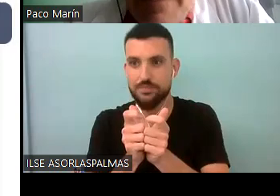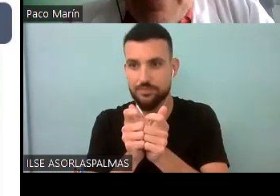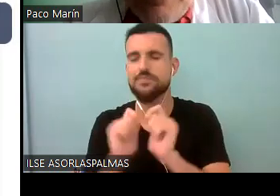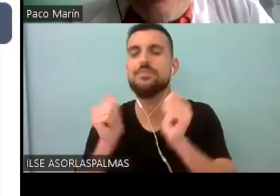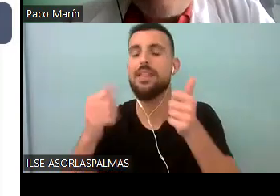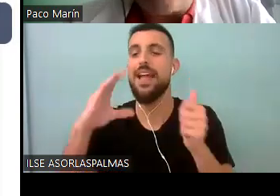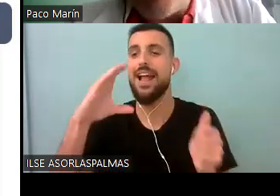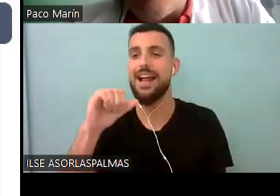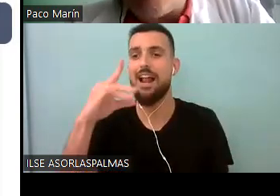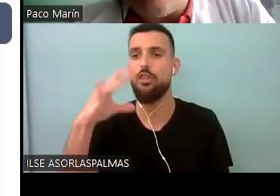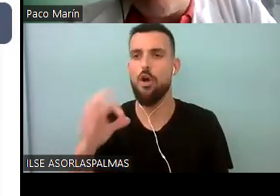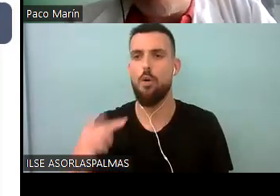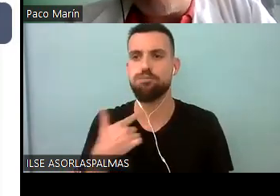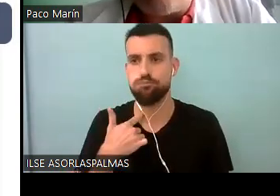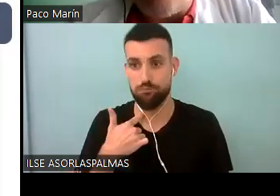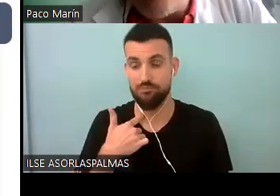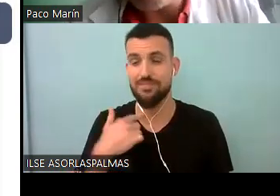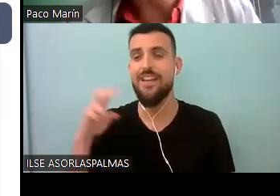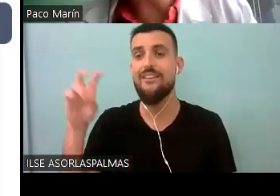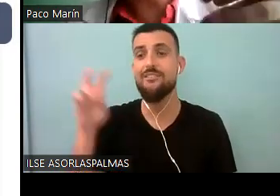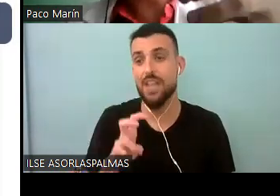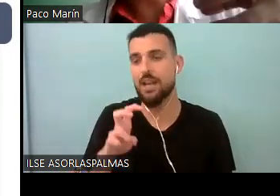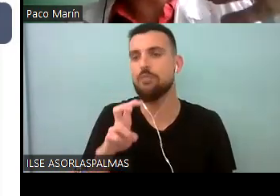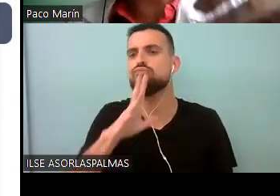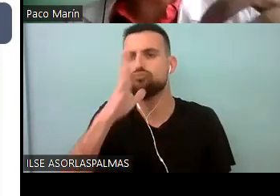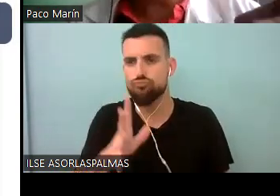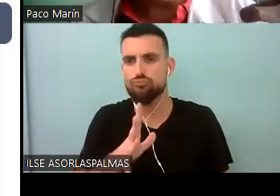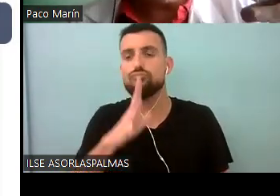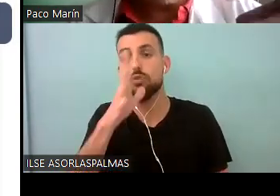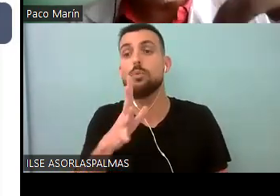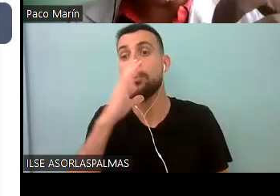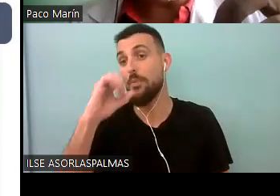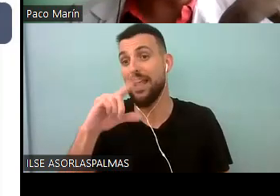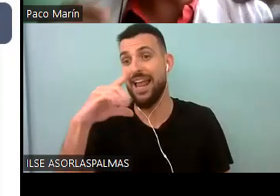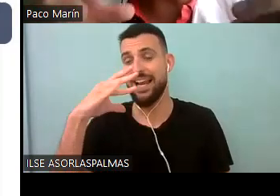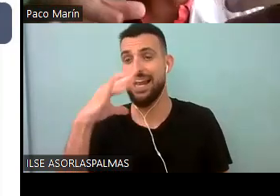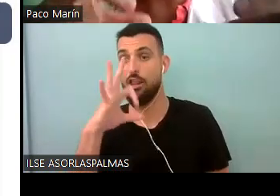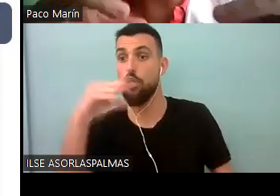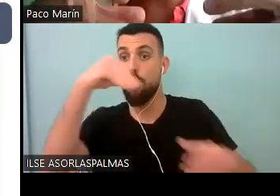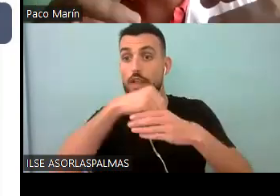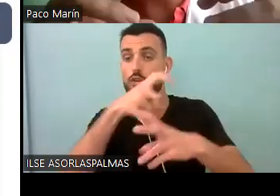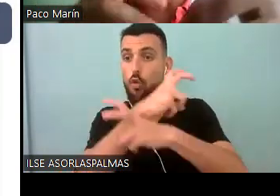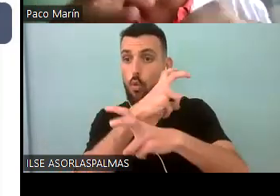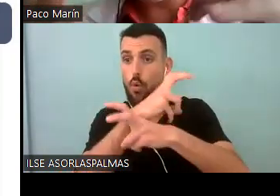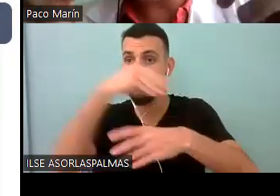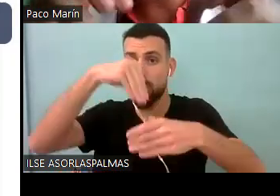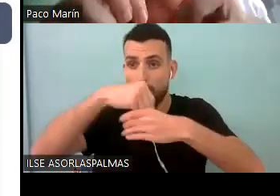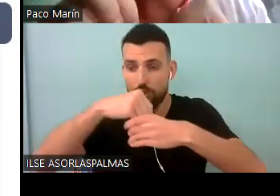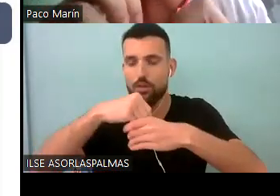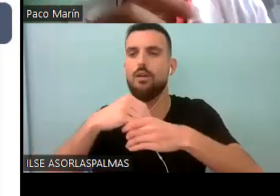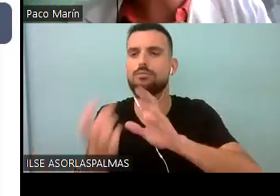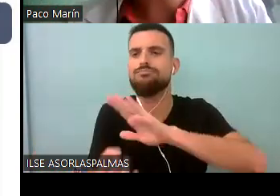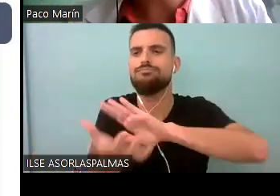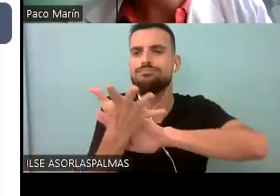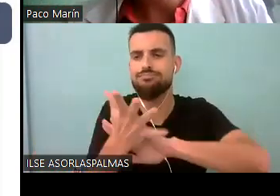de calcio, asociado no a fosfato. Normalmente el calcio dentro de los huesos está asociado, en su estructura está formando